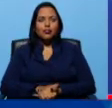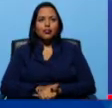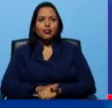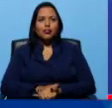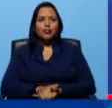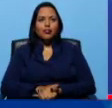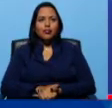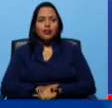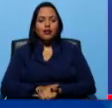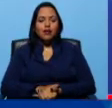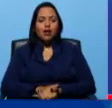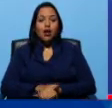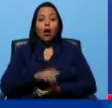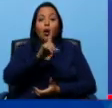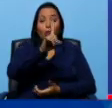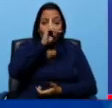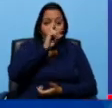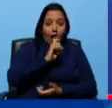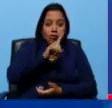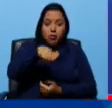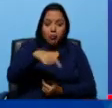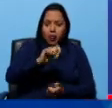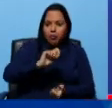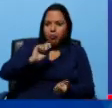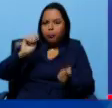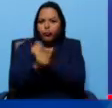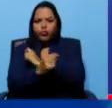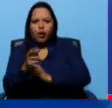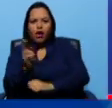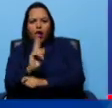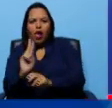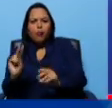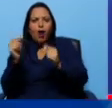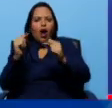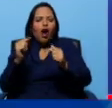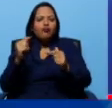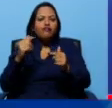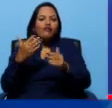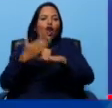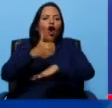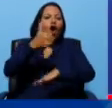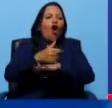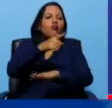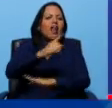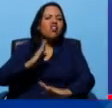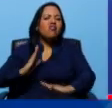De un año al otro, con las sanciones criminales que la ultraderecha pidió contra el país,